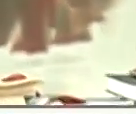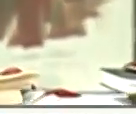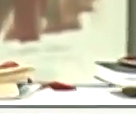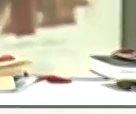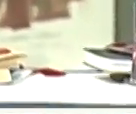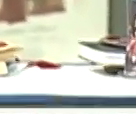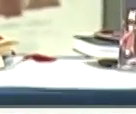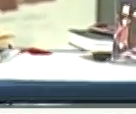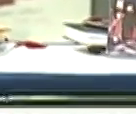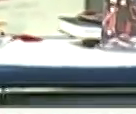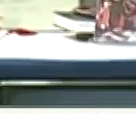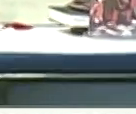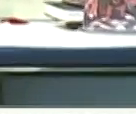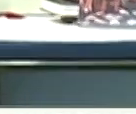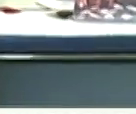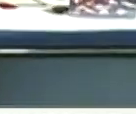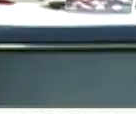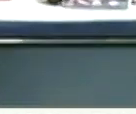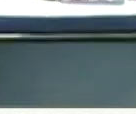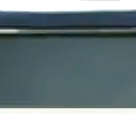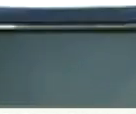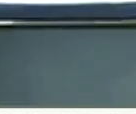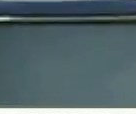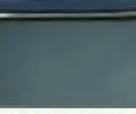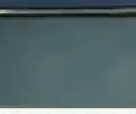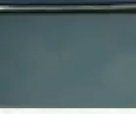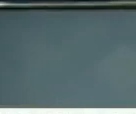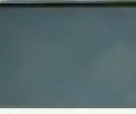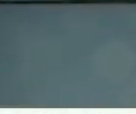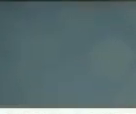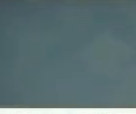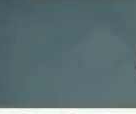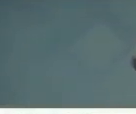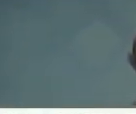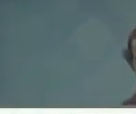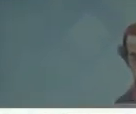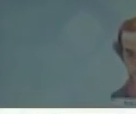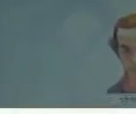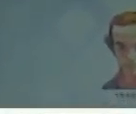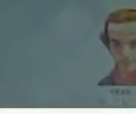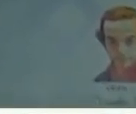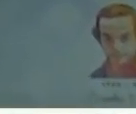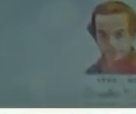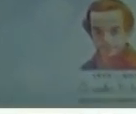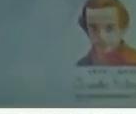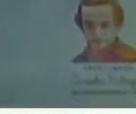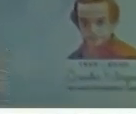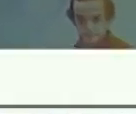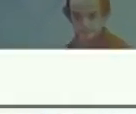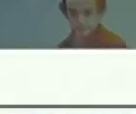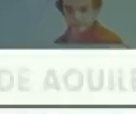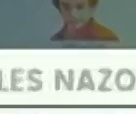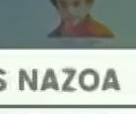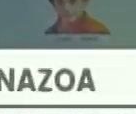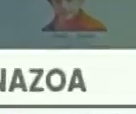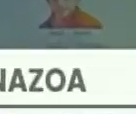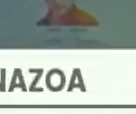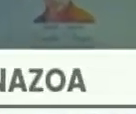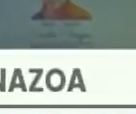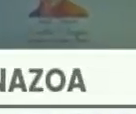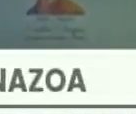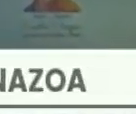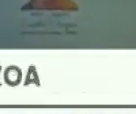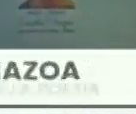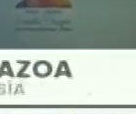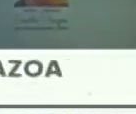Muy bien, y esta es una de las tantas piezas artísticas que legó al país, al mundo,